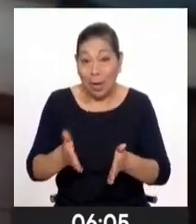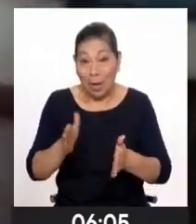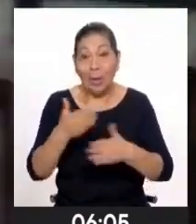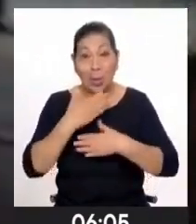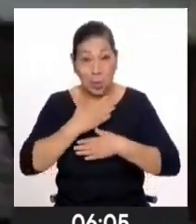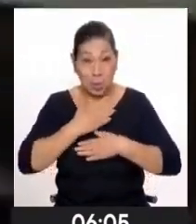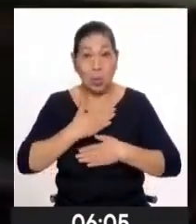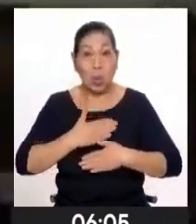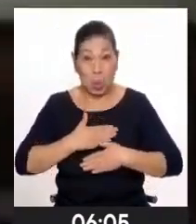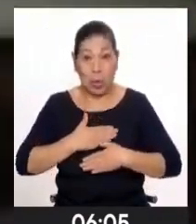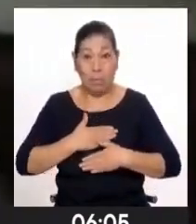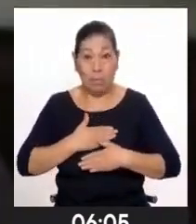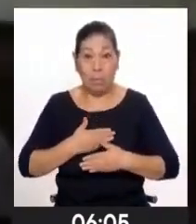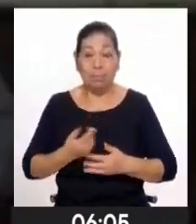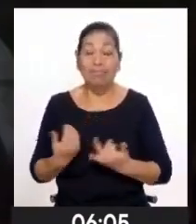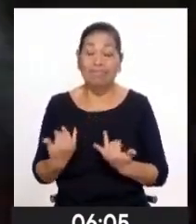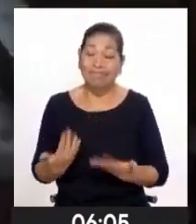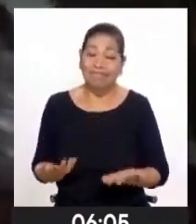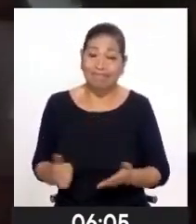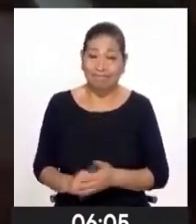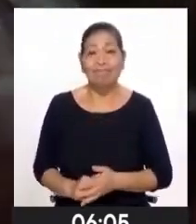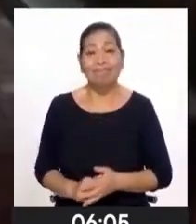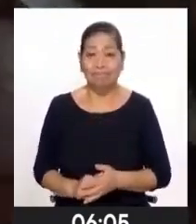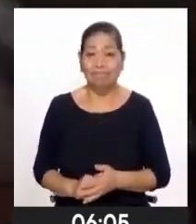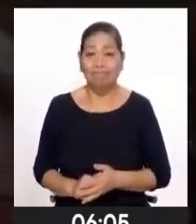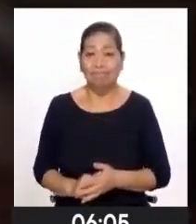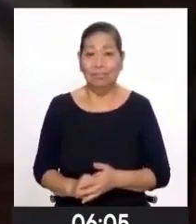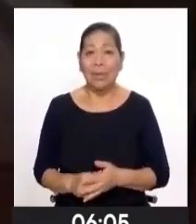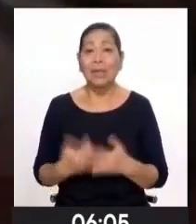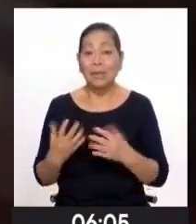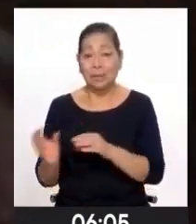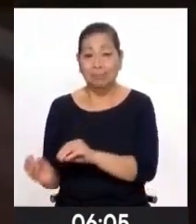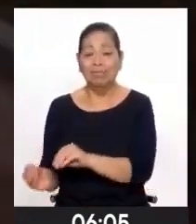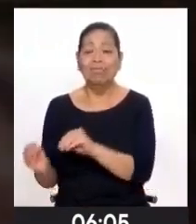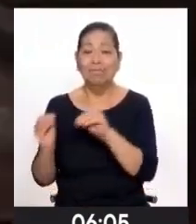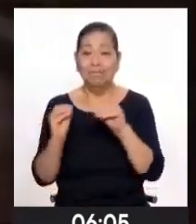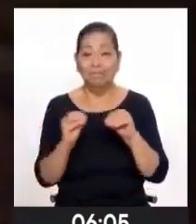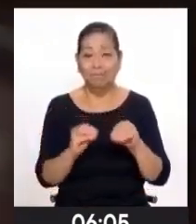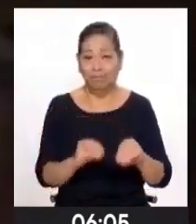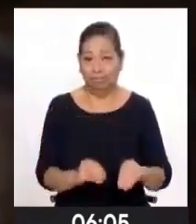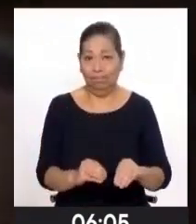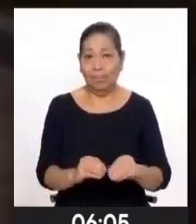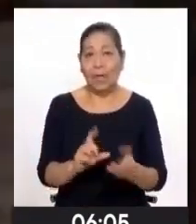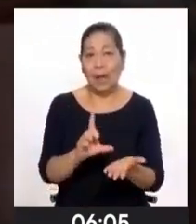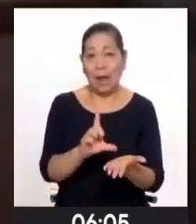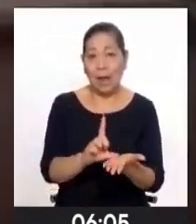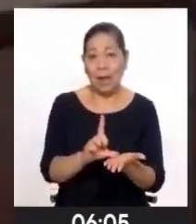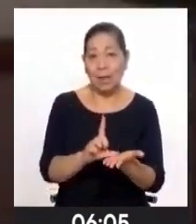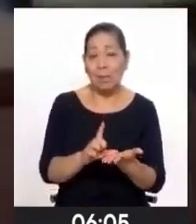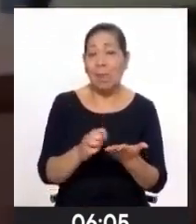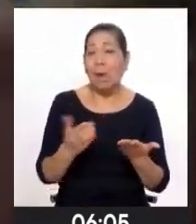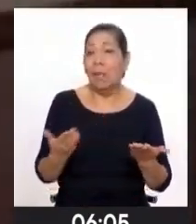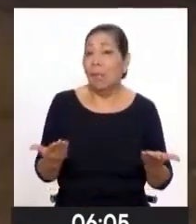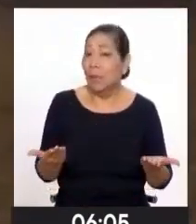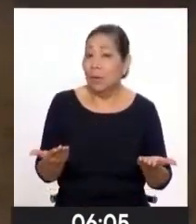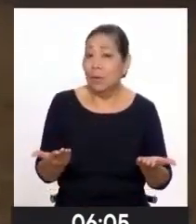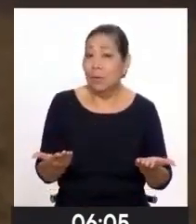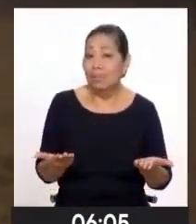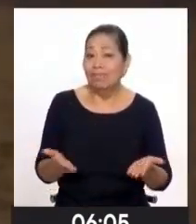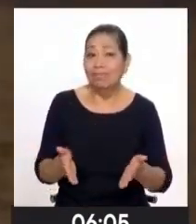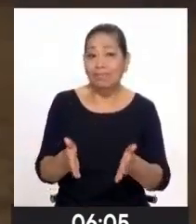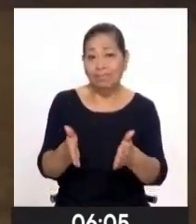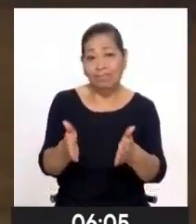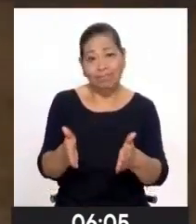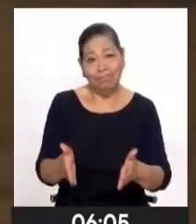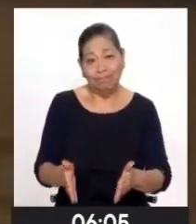amigos y colegas del primer vicepresidente del Congreso por su sensible fallecimiento hacemos votos para que encuentren Consuelo en estos